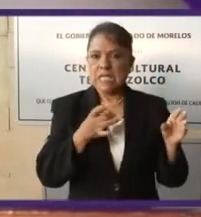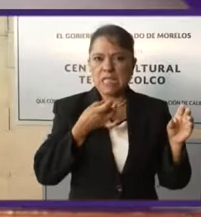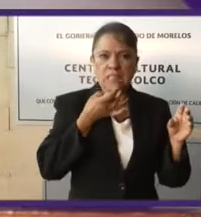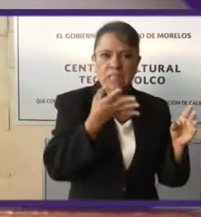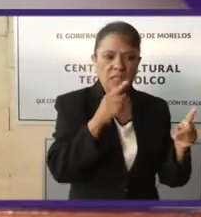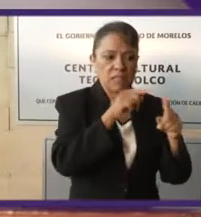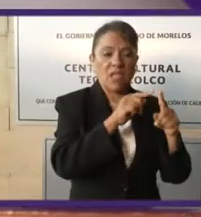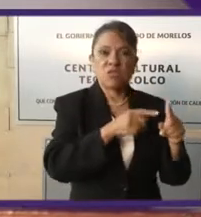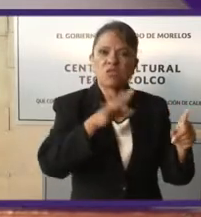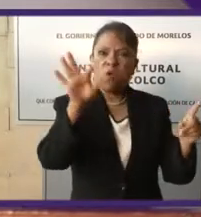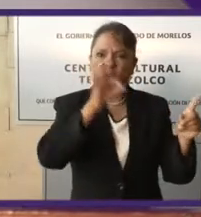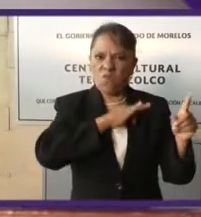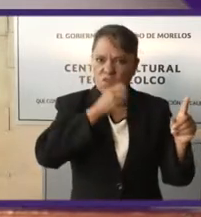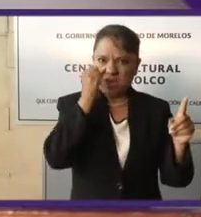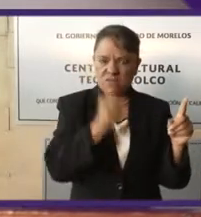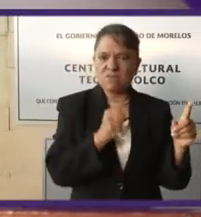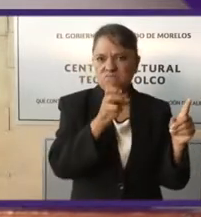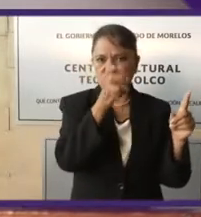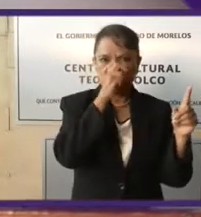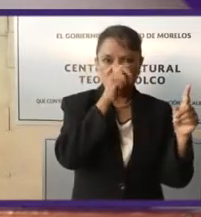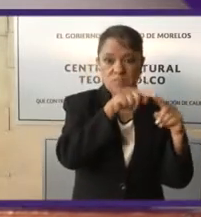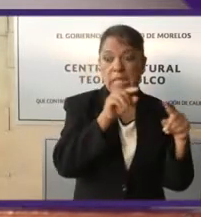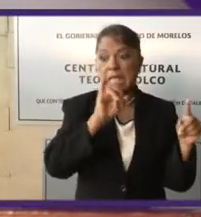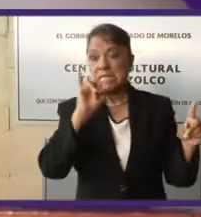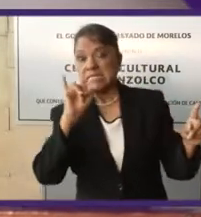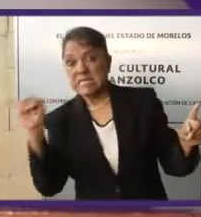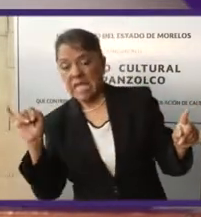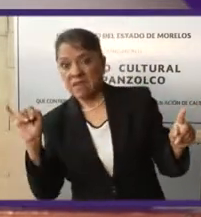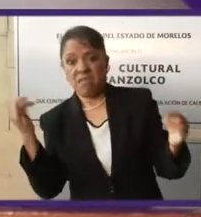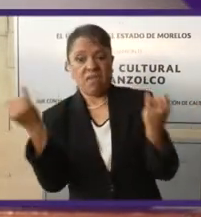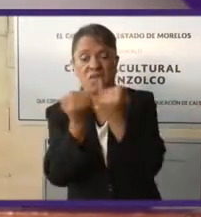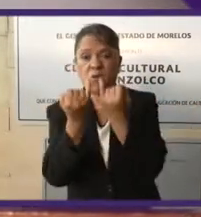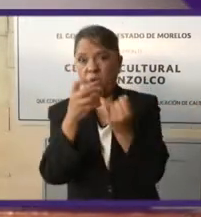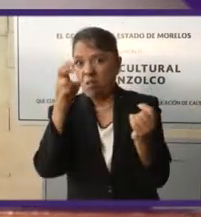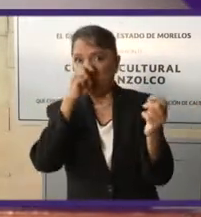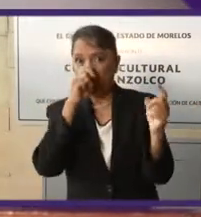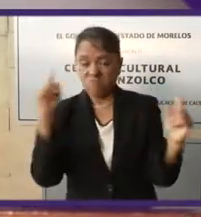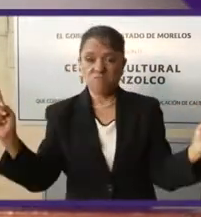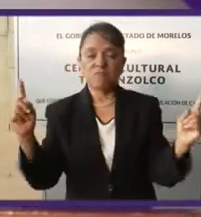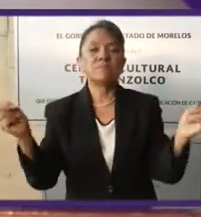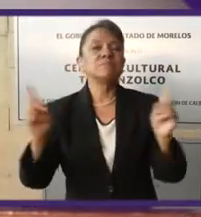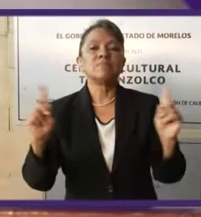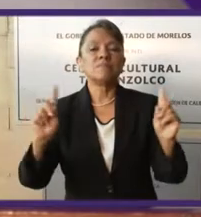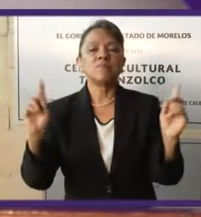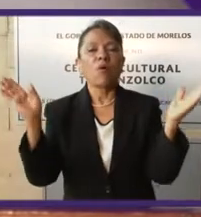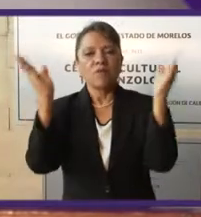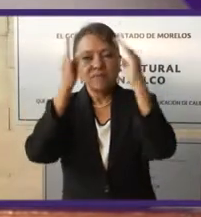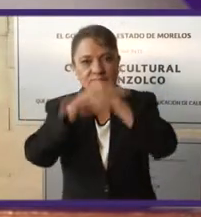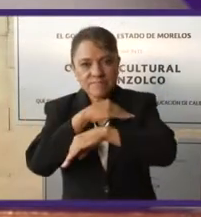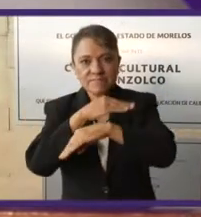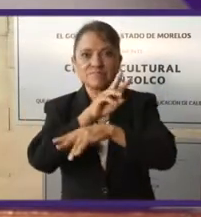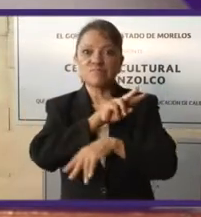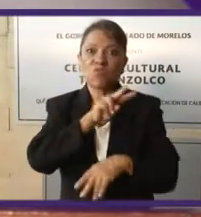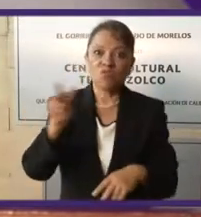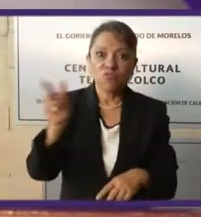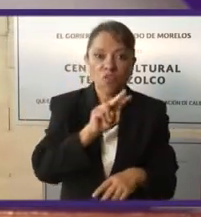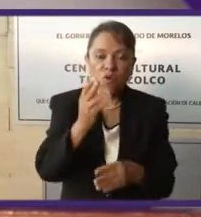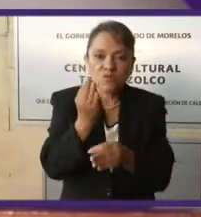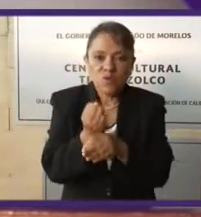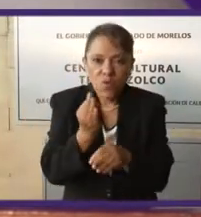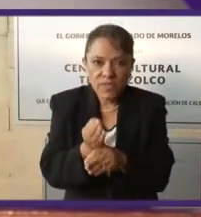sus posiciones extremas, la izquierda, sin claudicar, tiene que dejar de lado en este